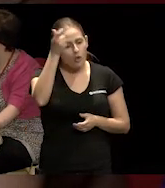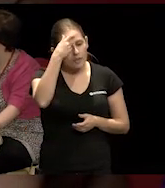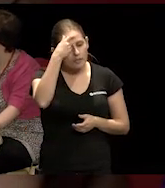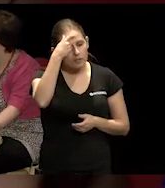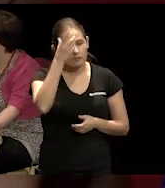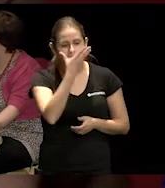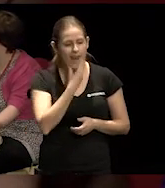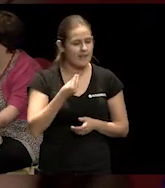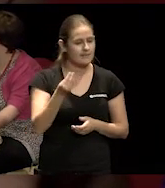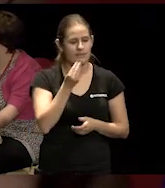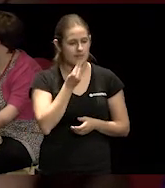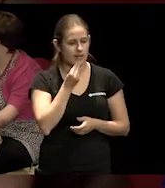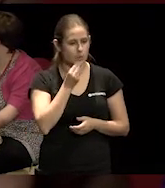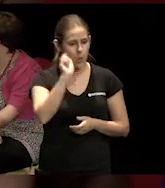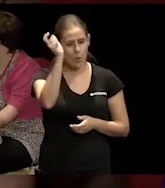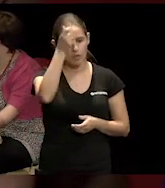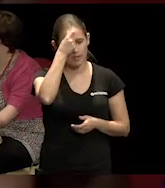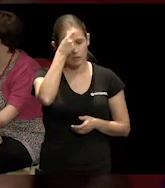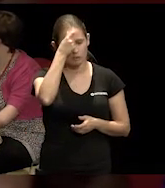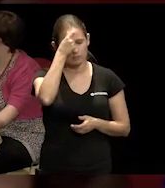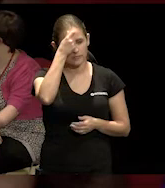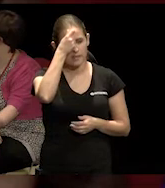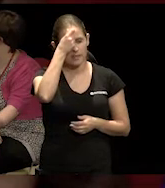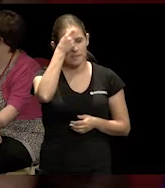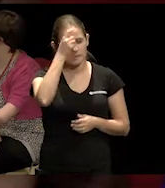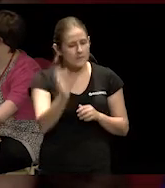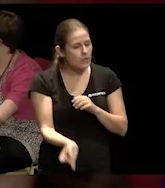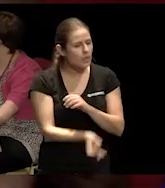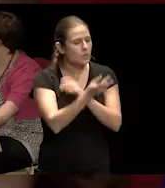absolutamente fruto de una sociedad